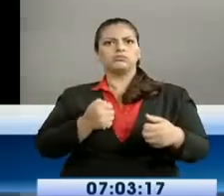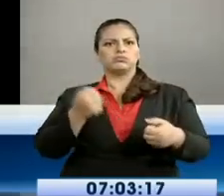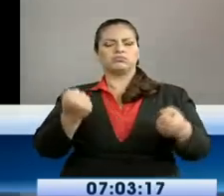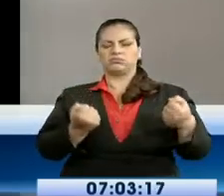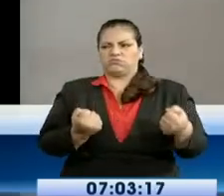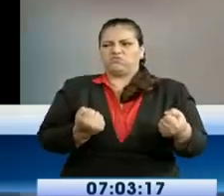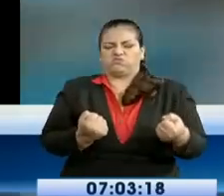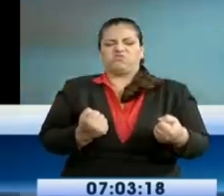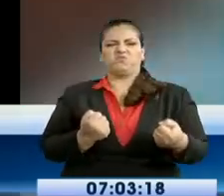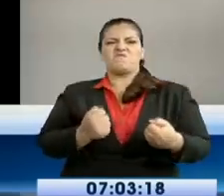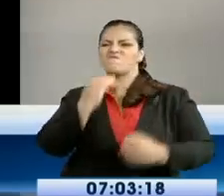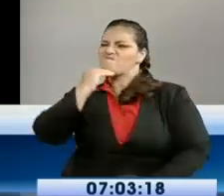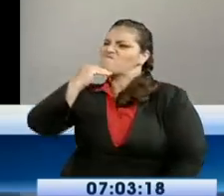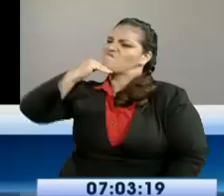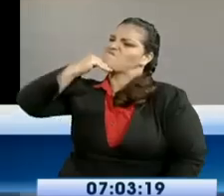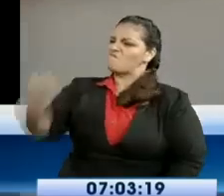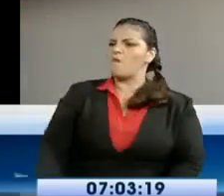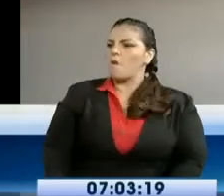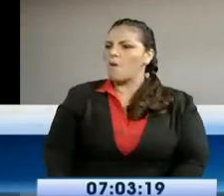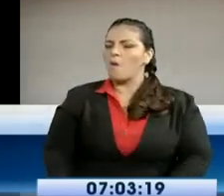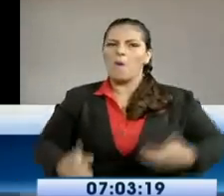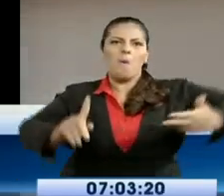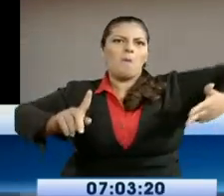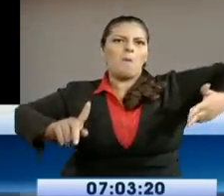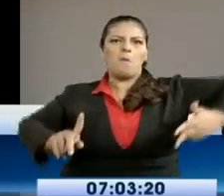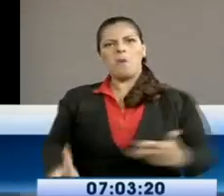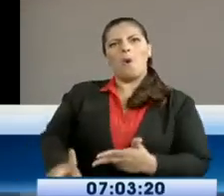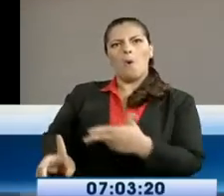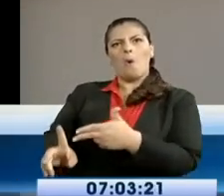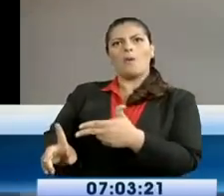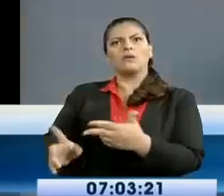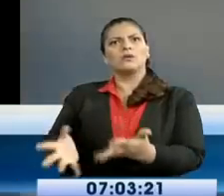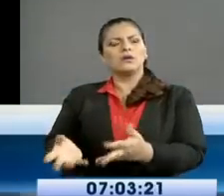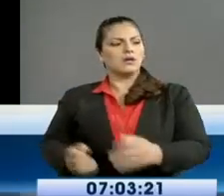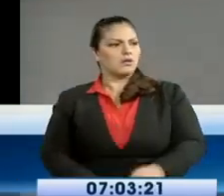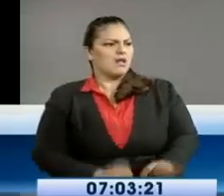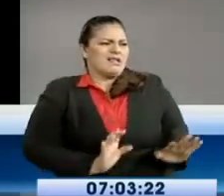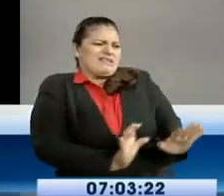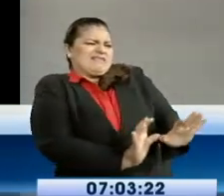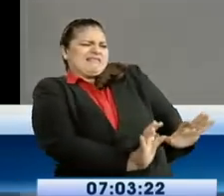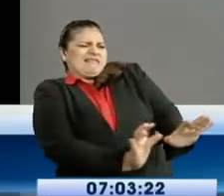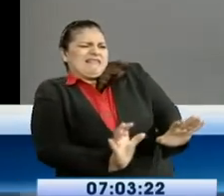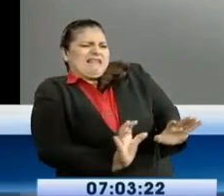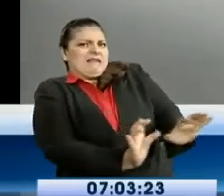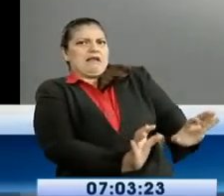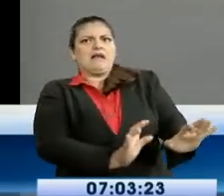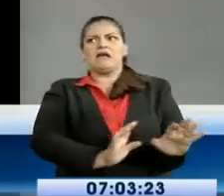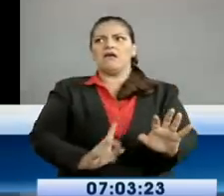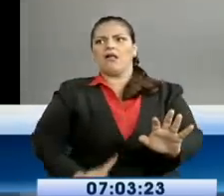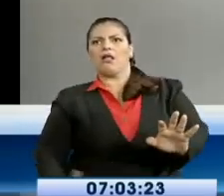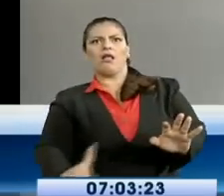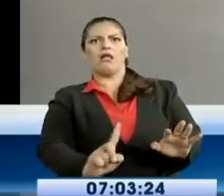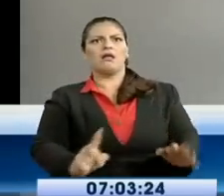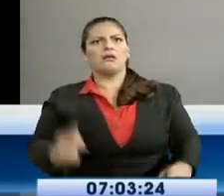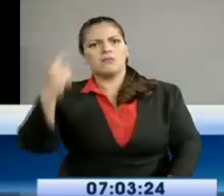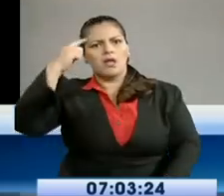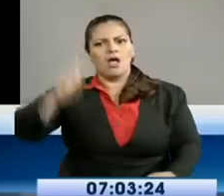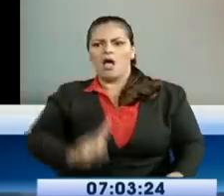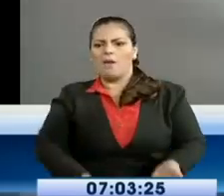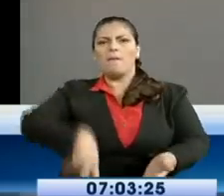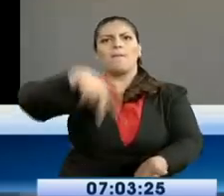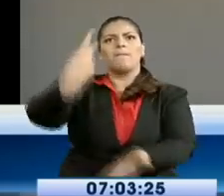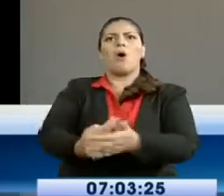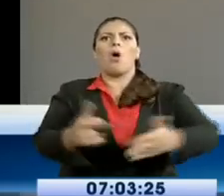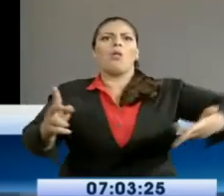ni experta en leyes, pero le estaba tirando el carro encima. Entonces, ¿qué pasa si la dama perdía el equilibrio, se caía y la arrollaba? Claro.